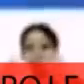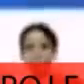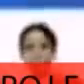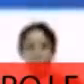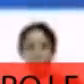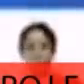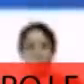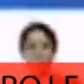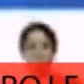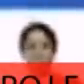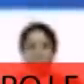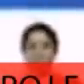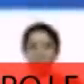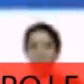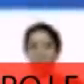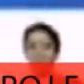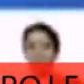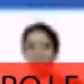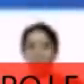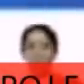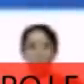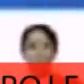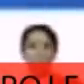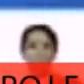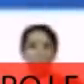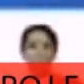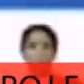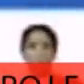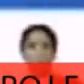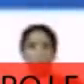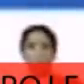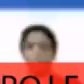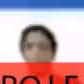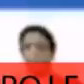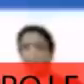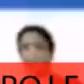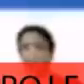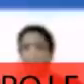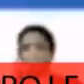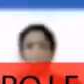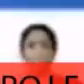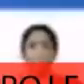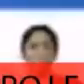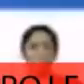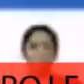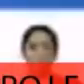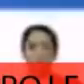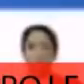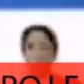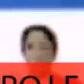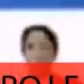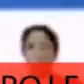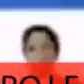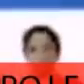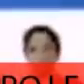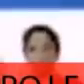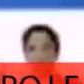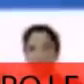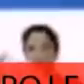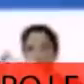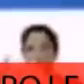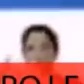nuevo al país, para conducirlo hacia esa mentira de las elecciones. Por supuesto que van a ser unas elecciones totalmente falsas, como todas las que se han